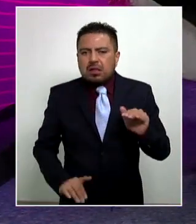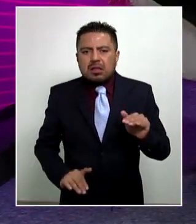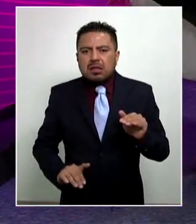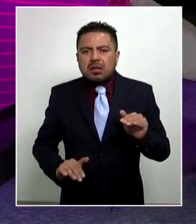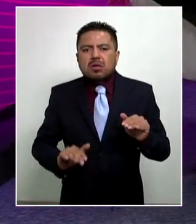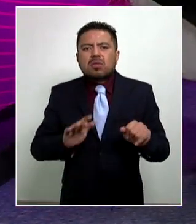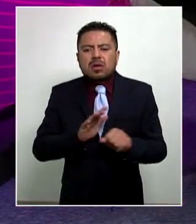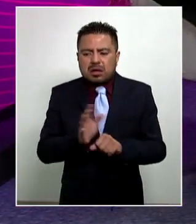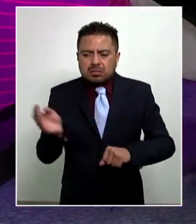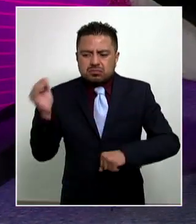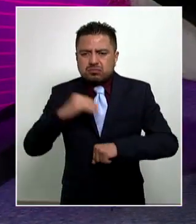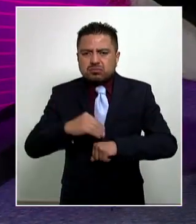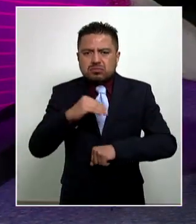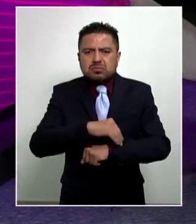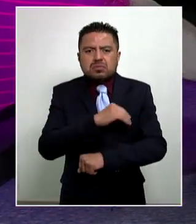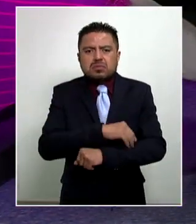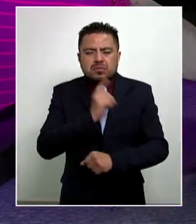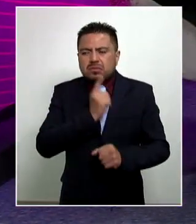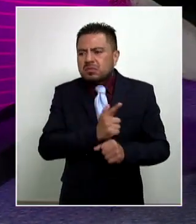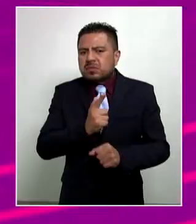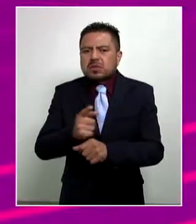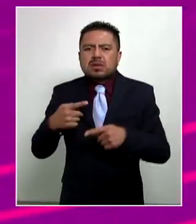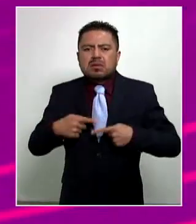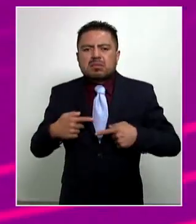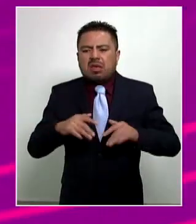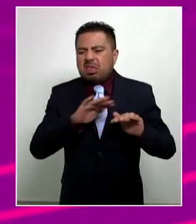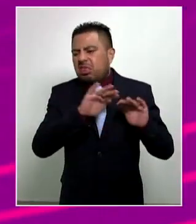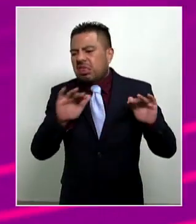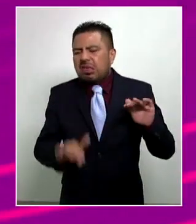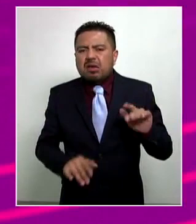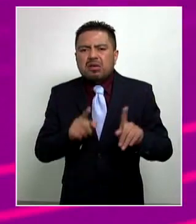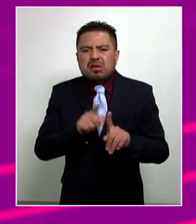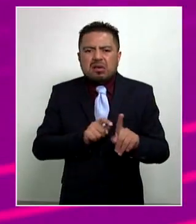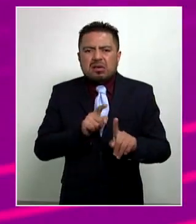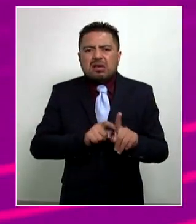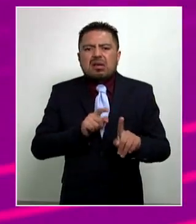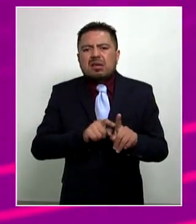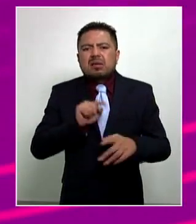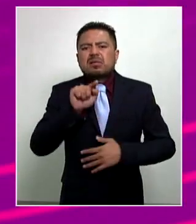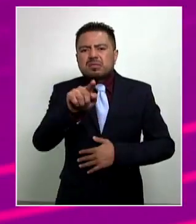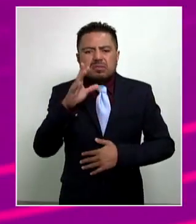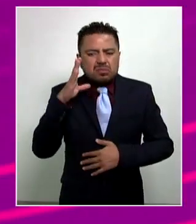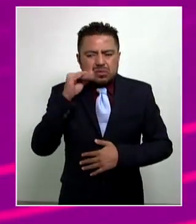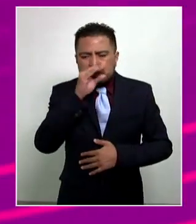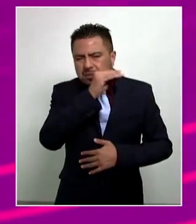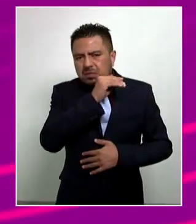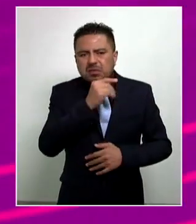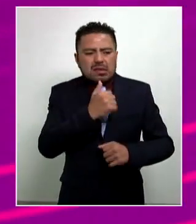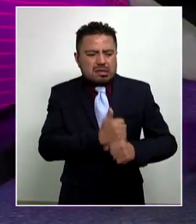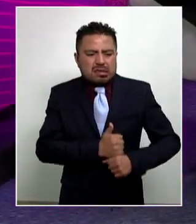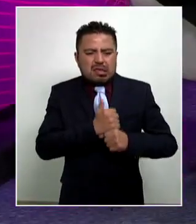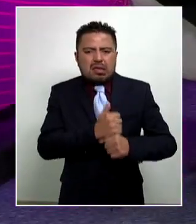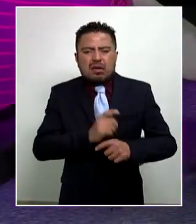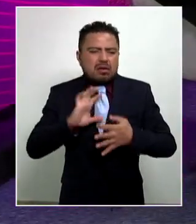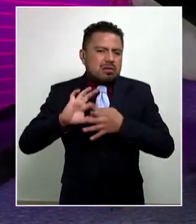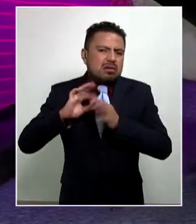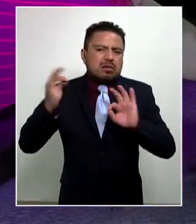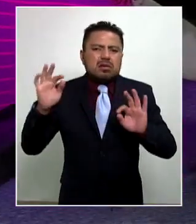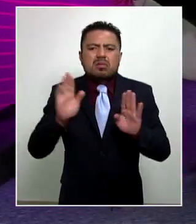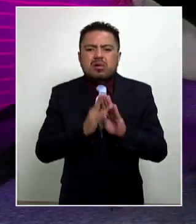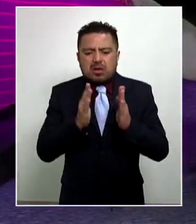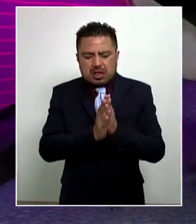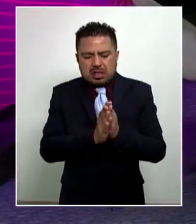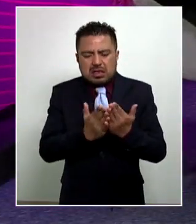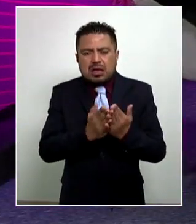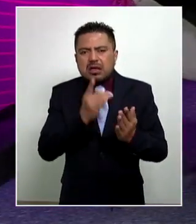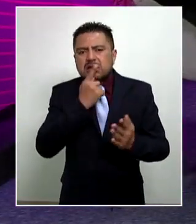estas colocaciones de verte como un ser inferior, o de estas burlas de, es que tú eres negra y eres esclava, porque los libros de texto gratuito